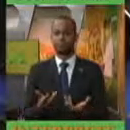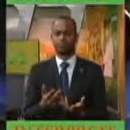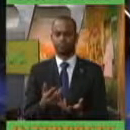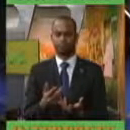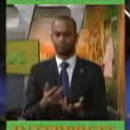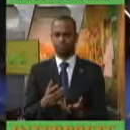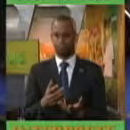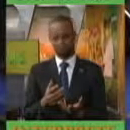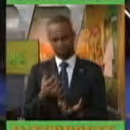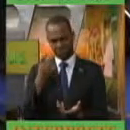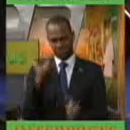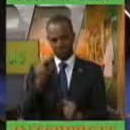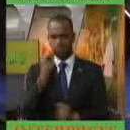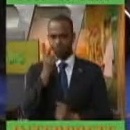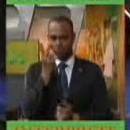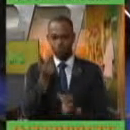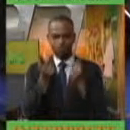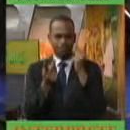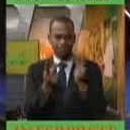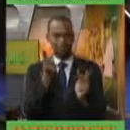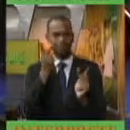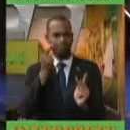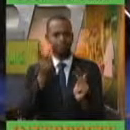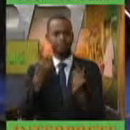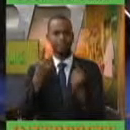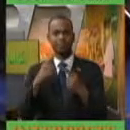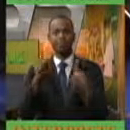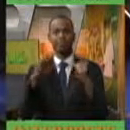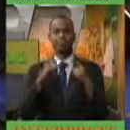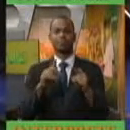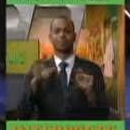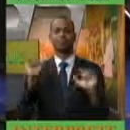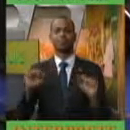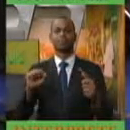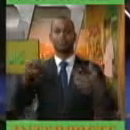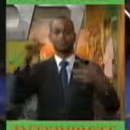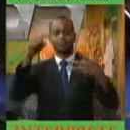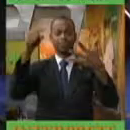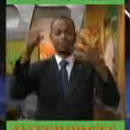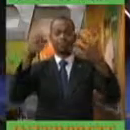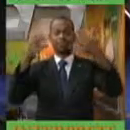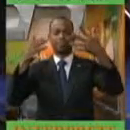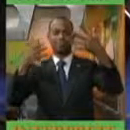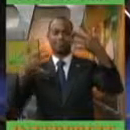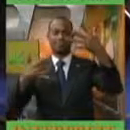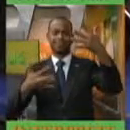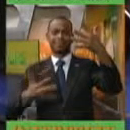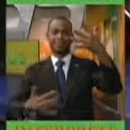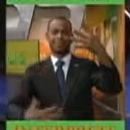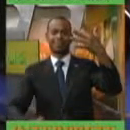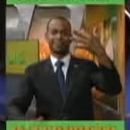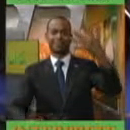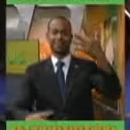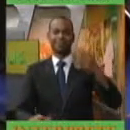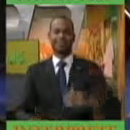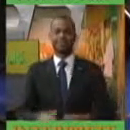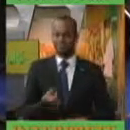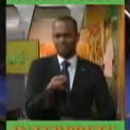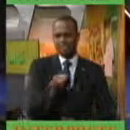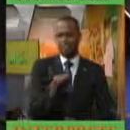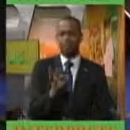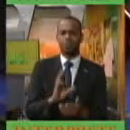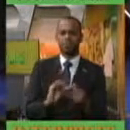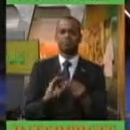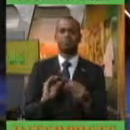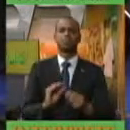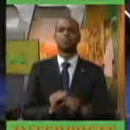bastante tangibles allá en Boca Chica. Que si me pongo a enumerar y usted me deja, entonces... Sí, diga alguno. Por